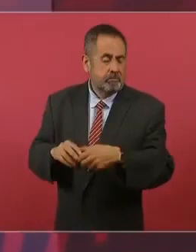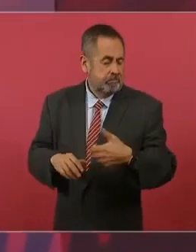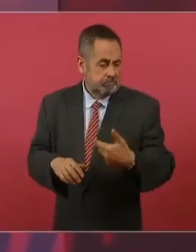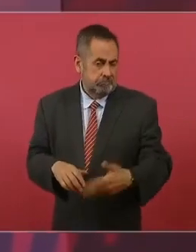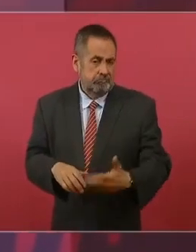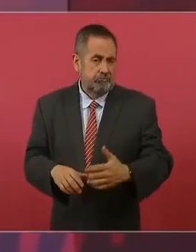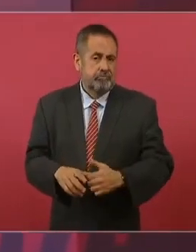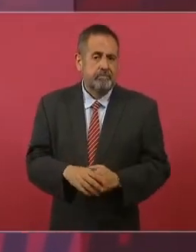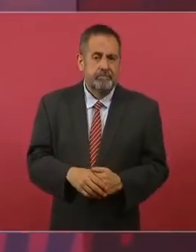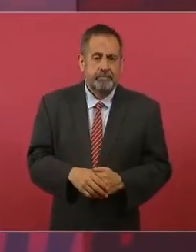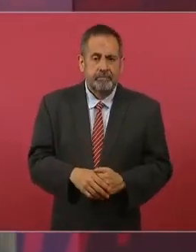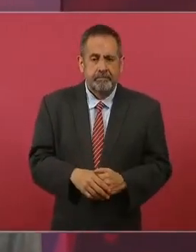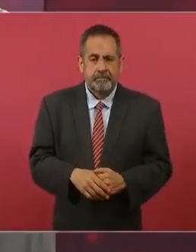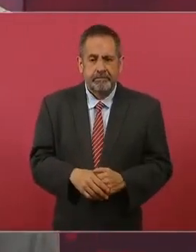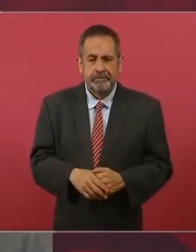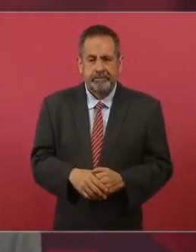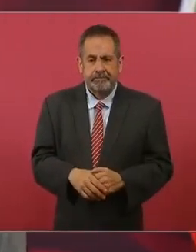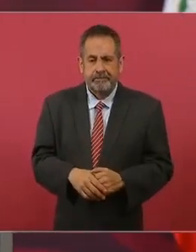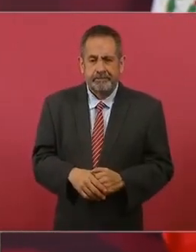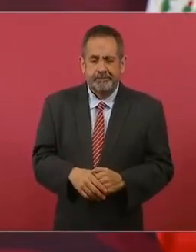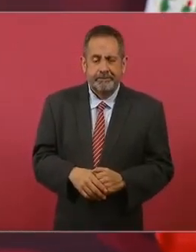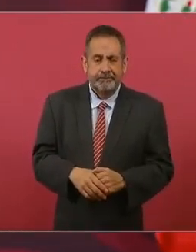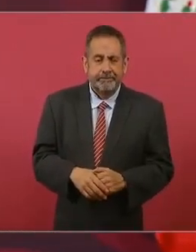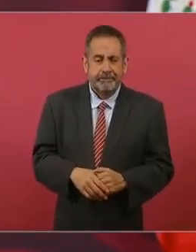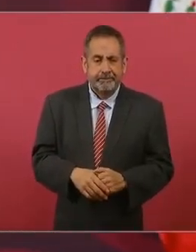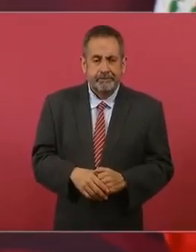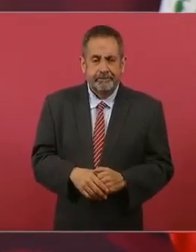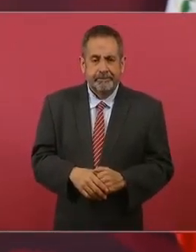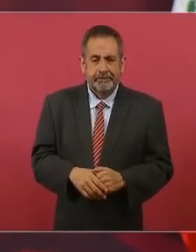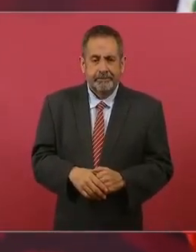un licenciado,